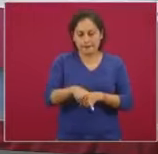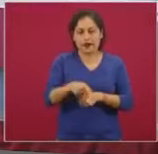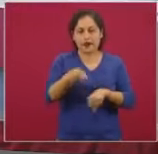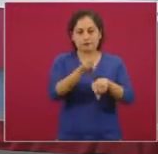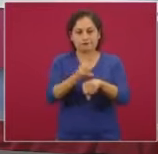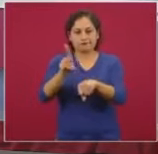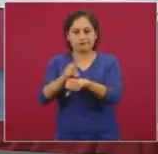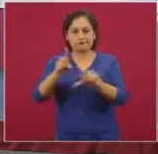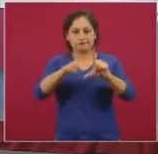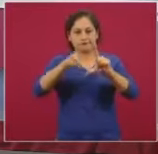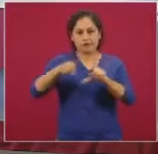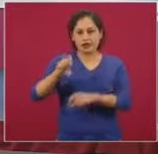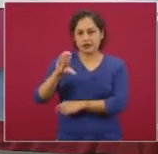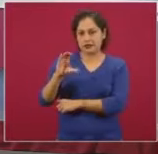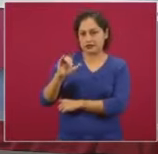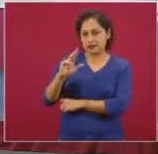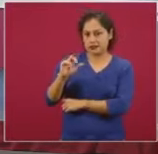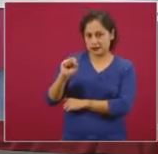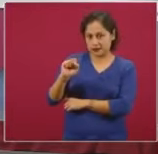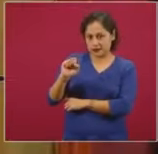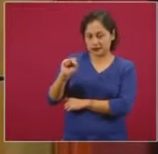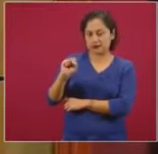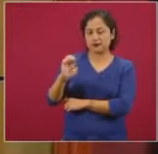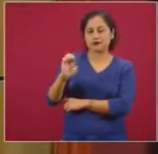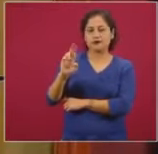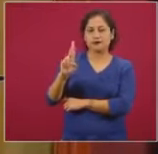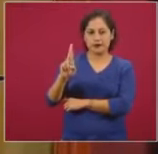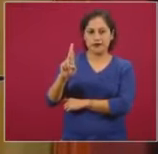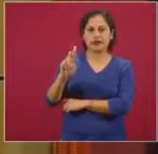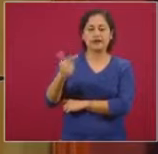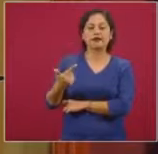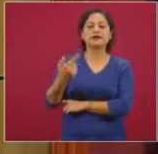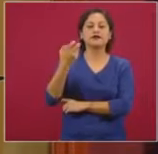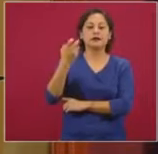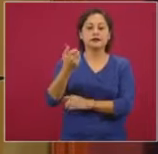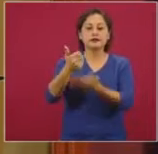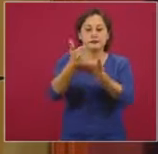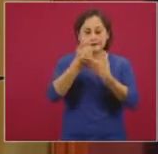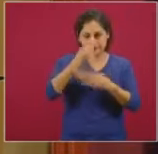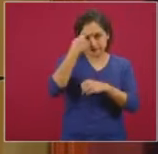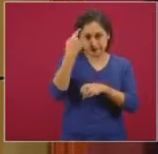diario del CISBER. También esto nos permite ver tendencias y nos permite ver